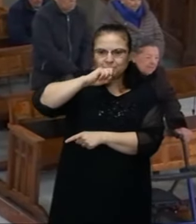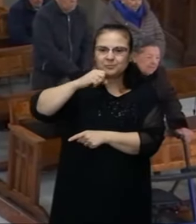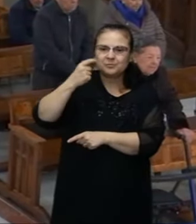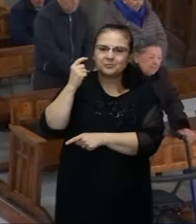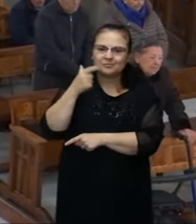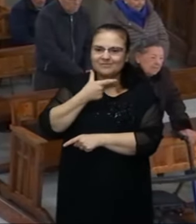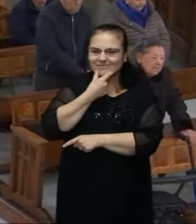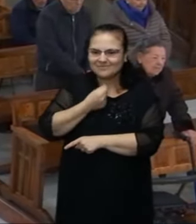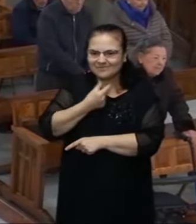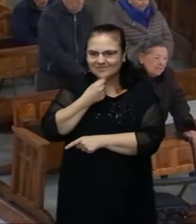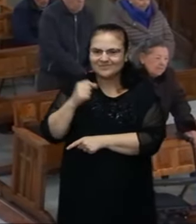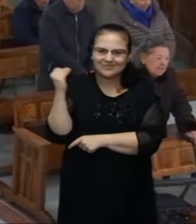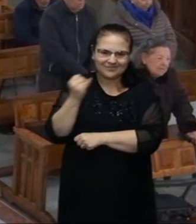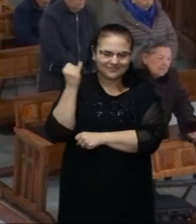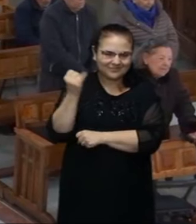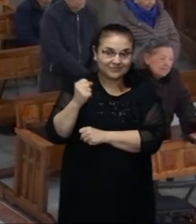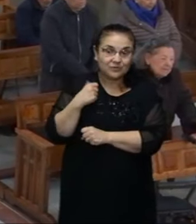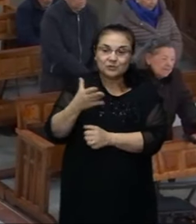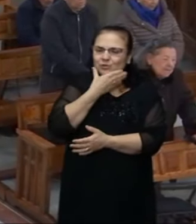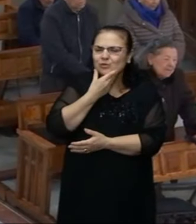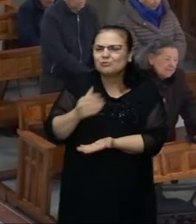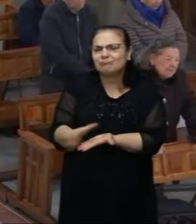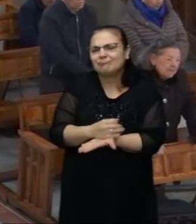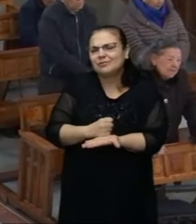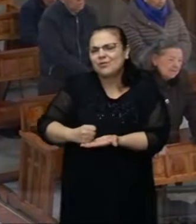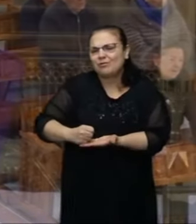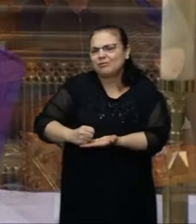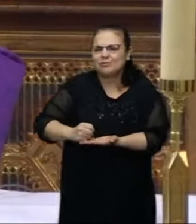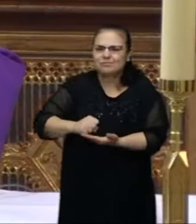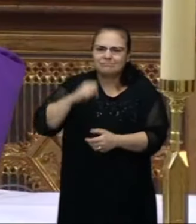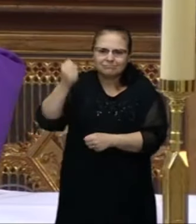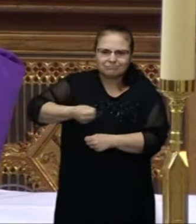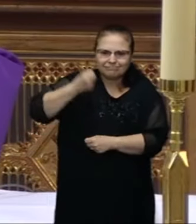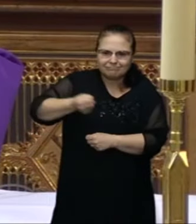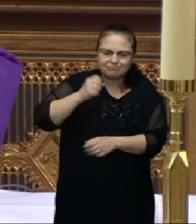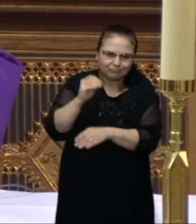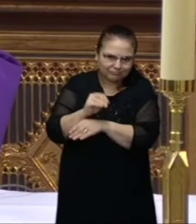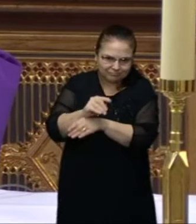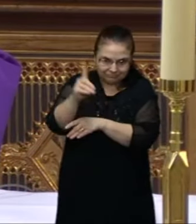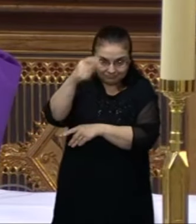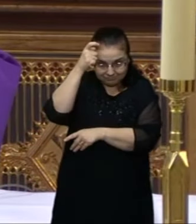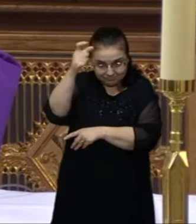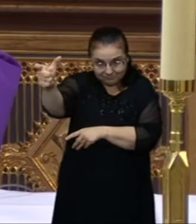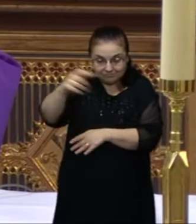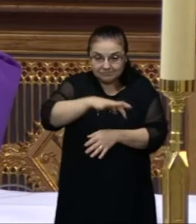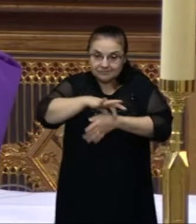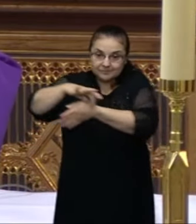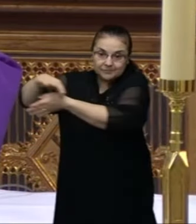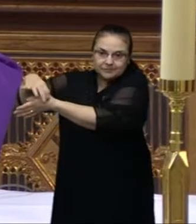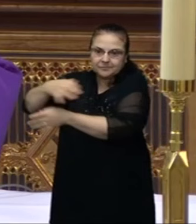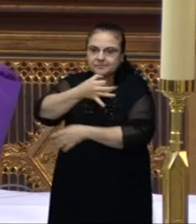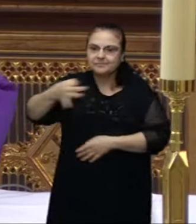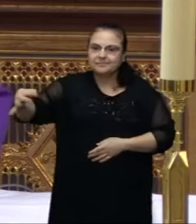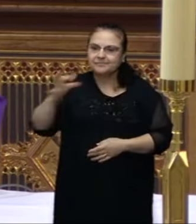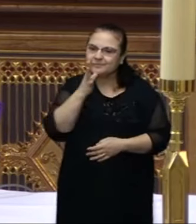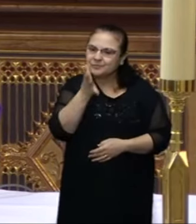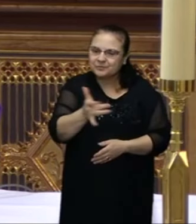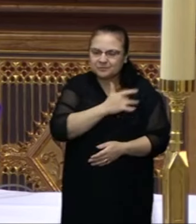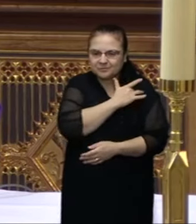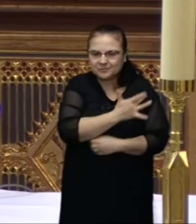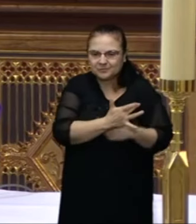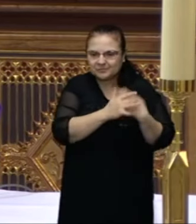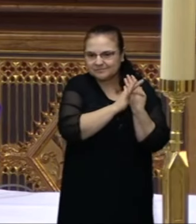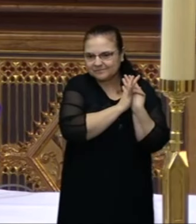nuestro Obispo José y todos los pastores que cuidan de tu pueblo, llévala a su perfección por la caridad.